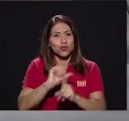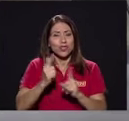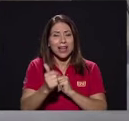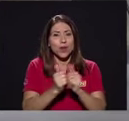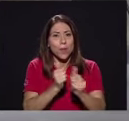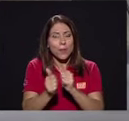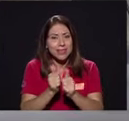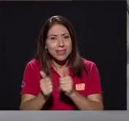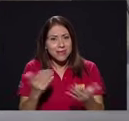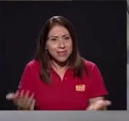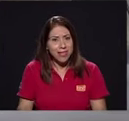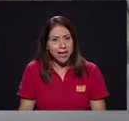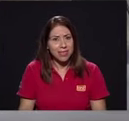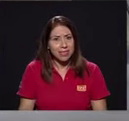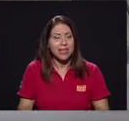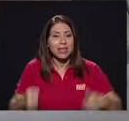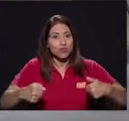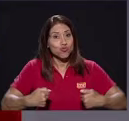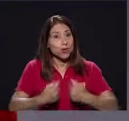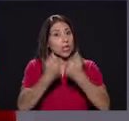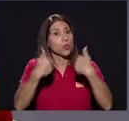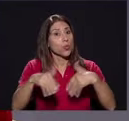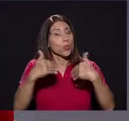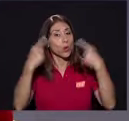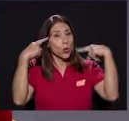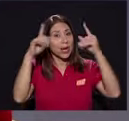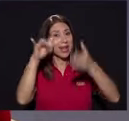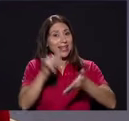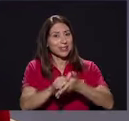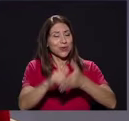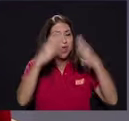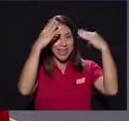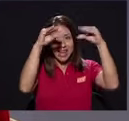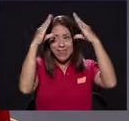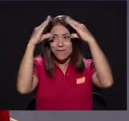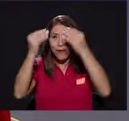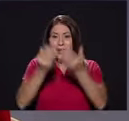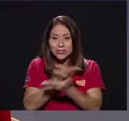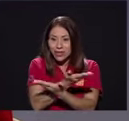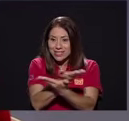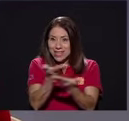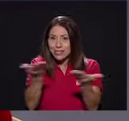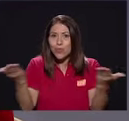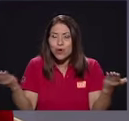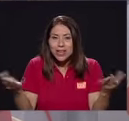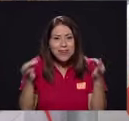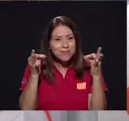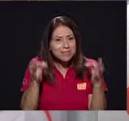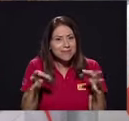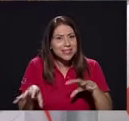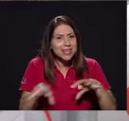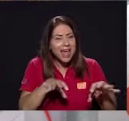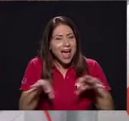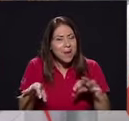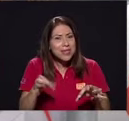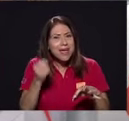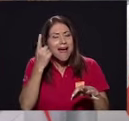competitividad. transparencia. Exacto. Y es un gran reto lograr eso, lograr que la información esté disponible de manera ágil,